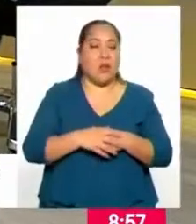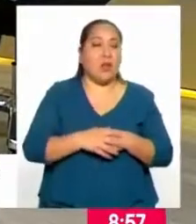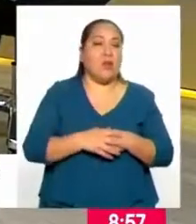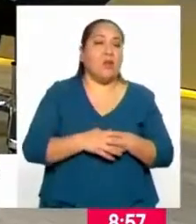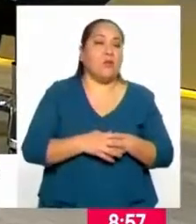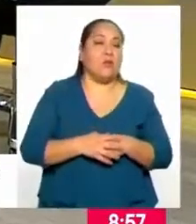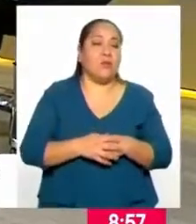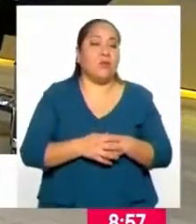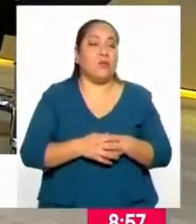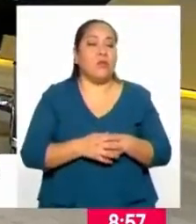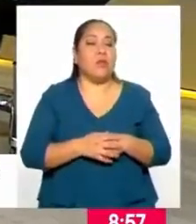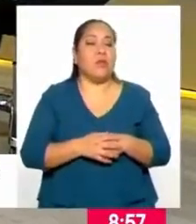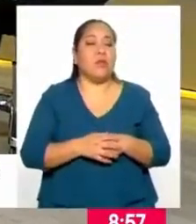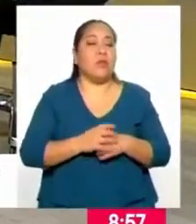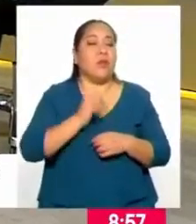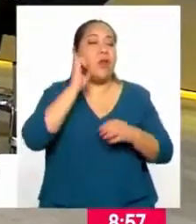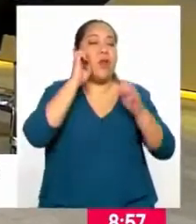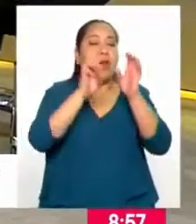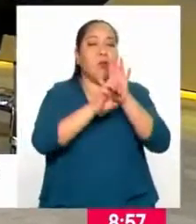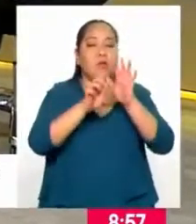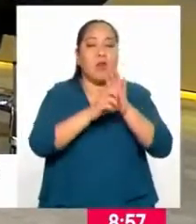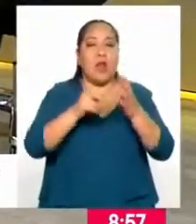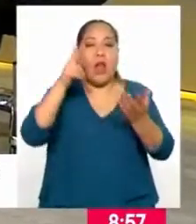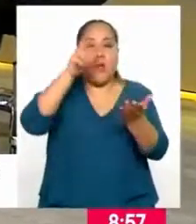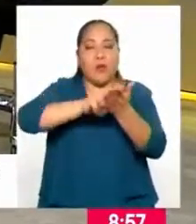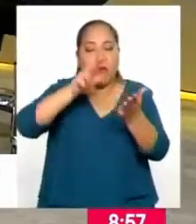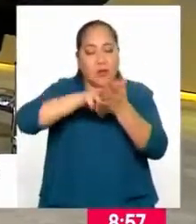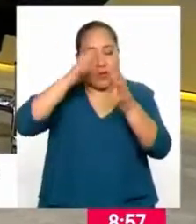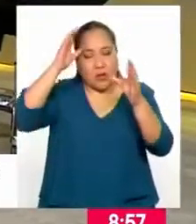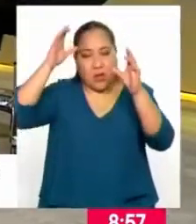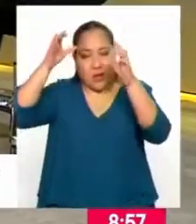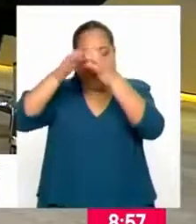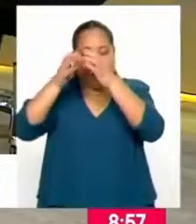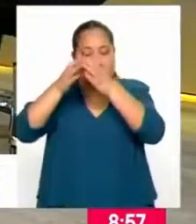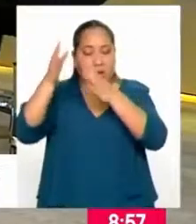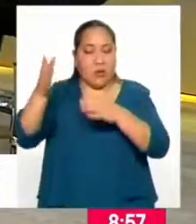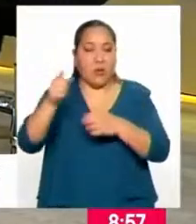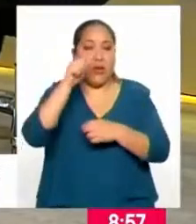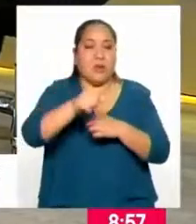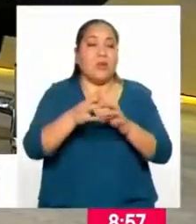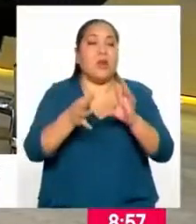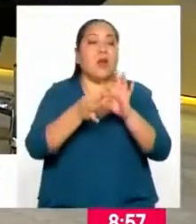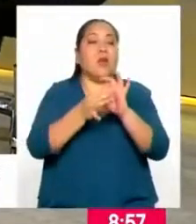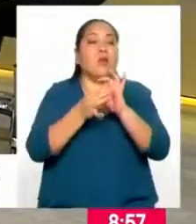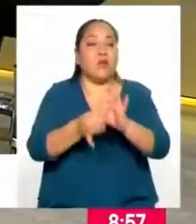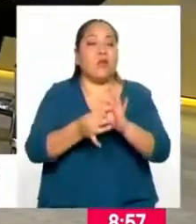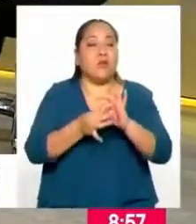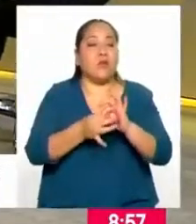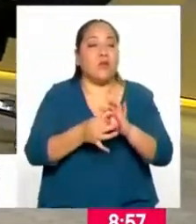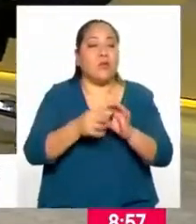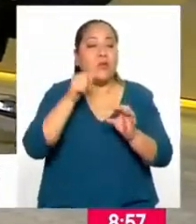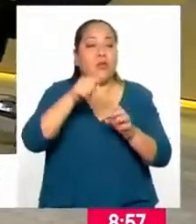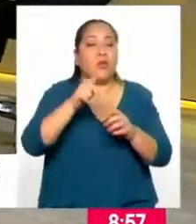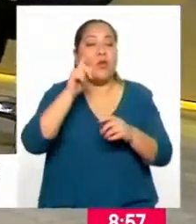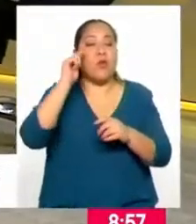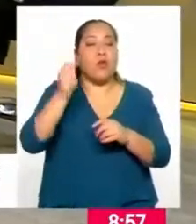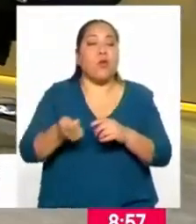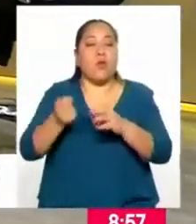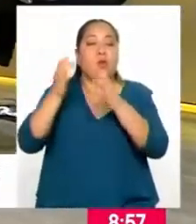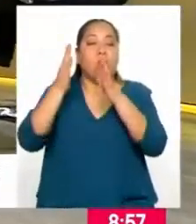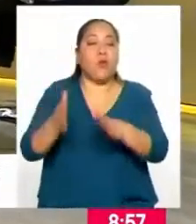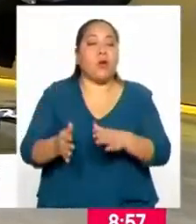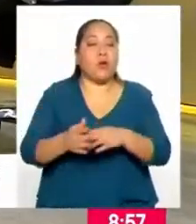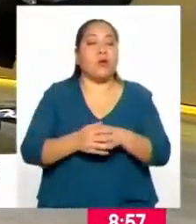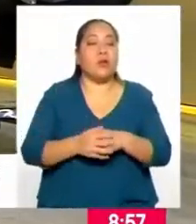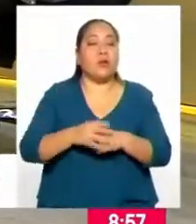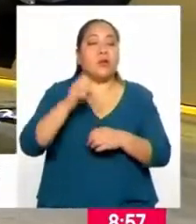pase la aprobación del Congreso, de todas maneras está sujeto a un control de un juez, para